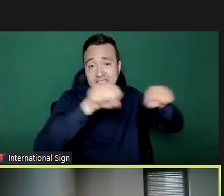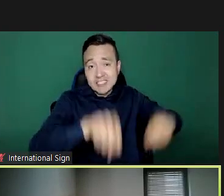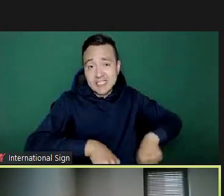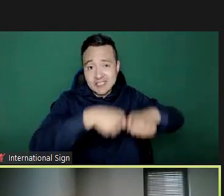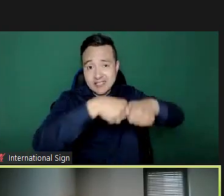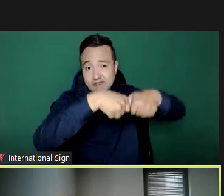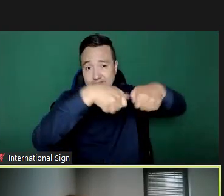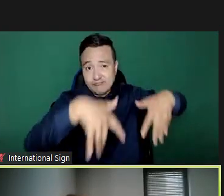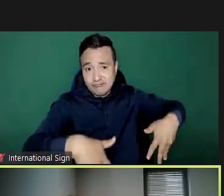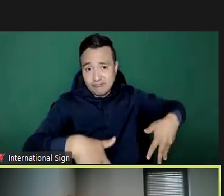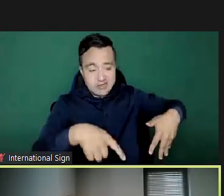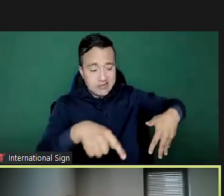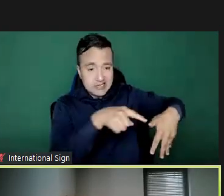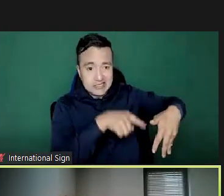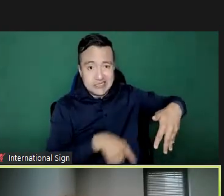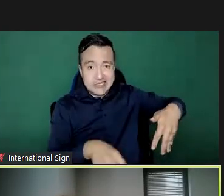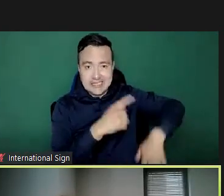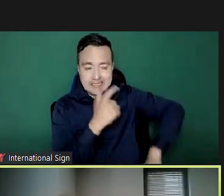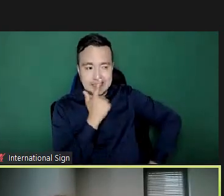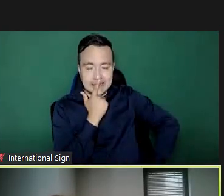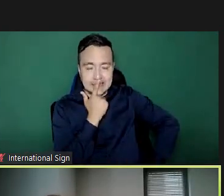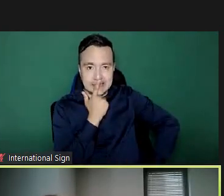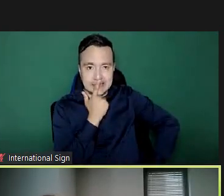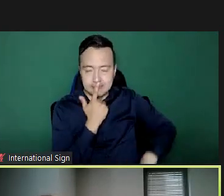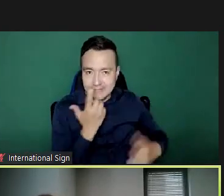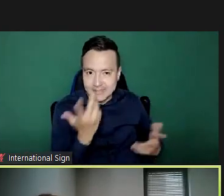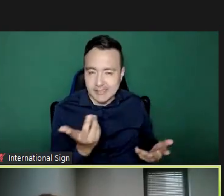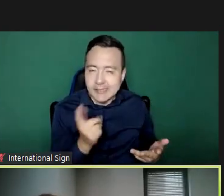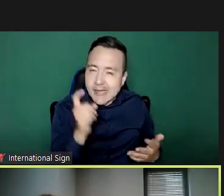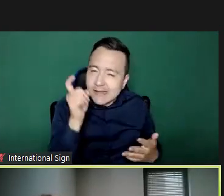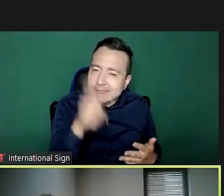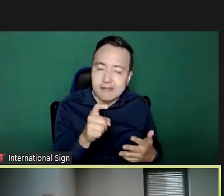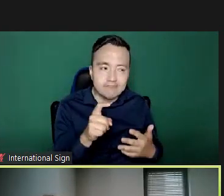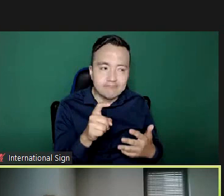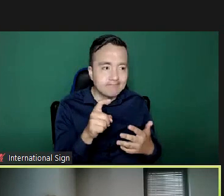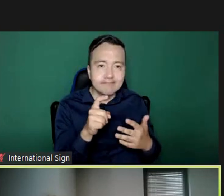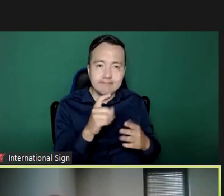tener prevención de